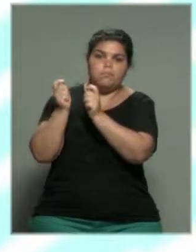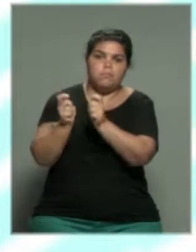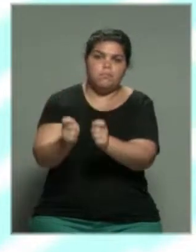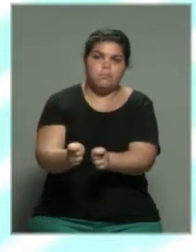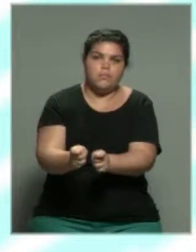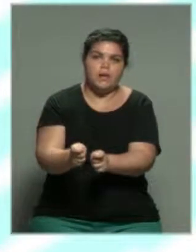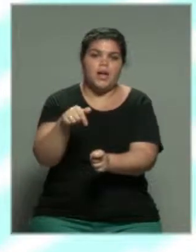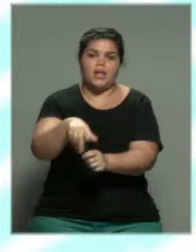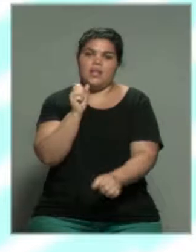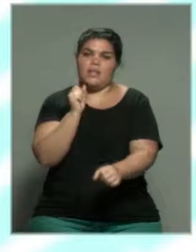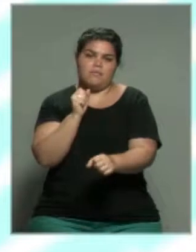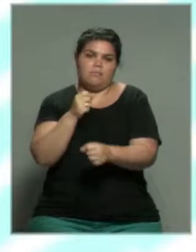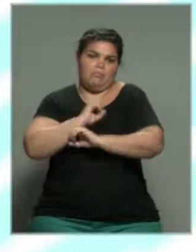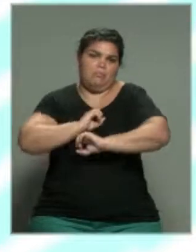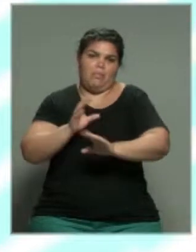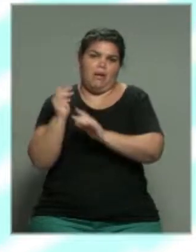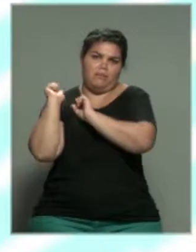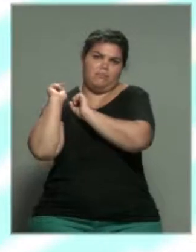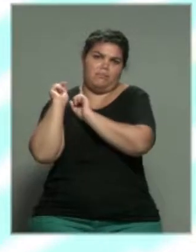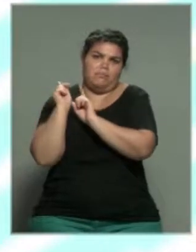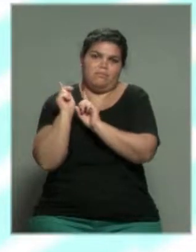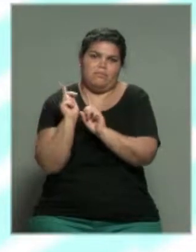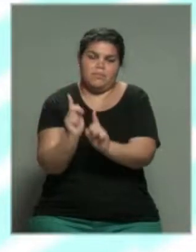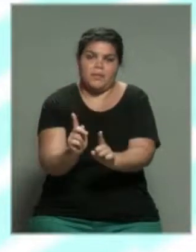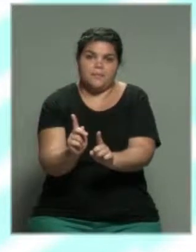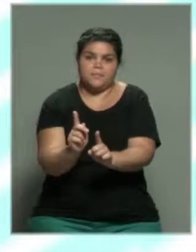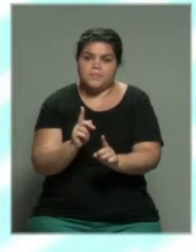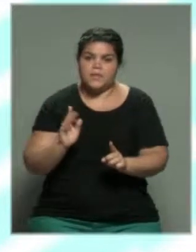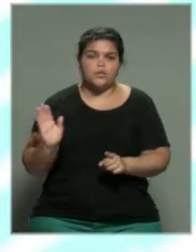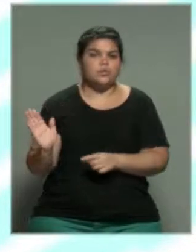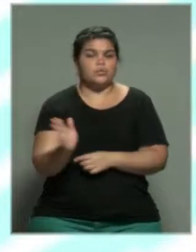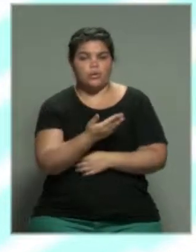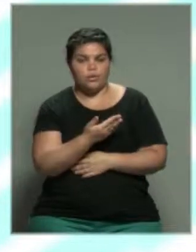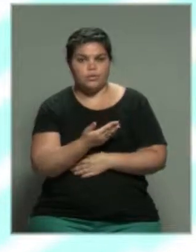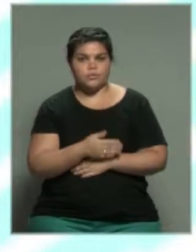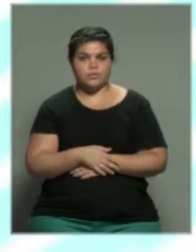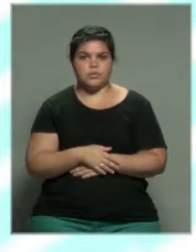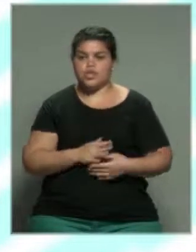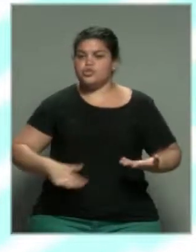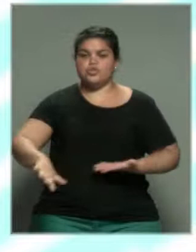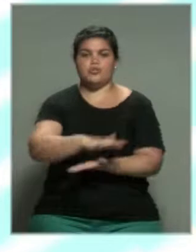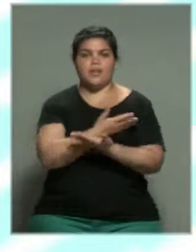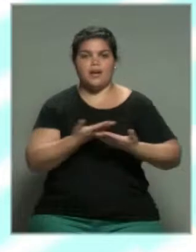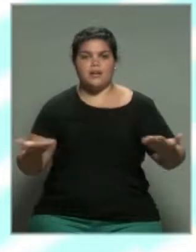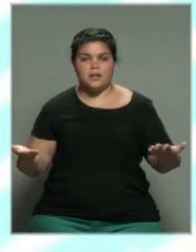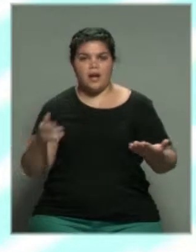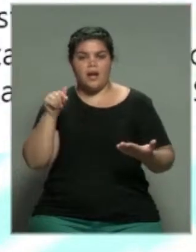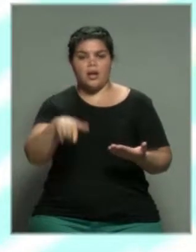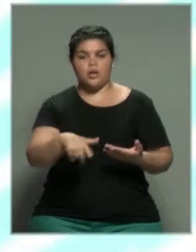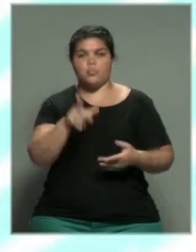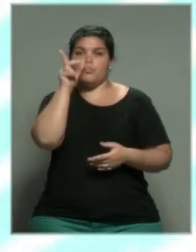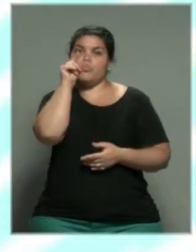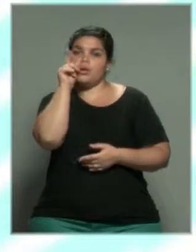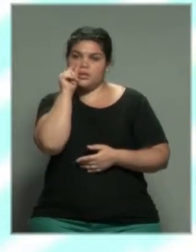de generaciones que no tuvieron oportunidades y que todos tenemos, la sociedad en general, a los políticos realmente